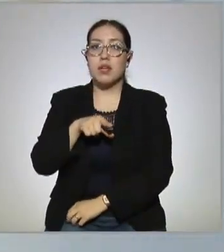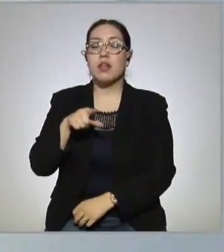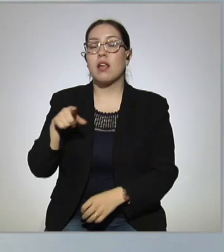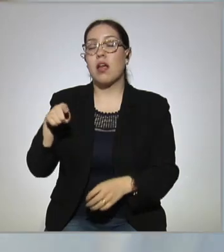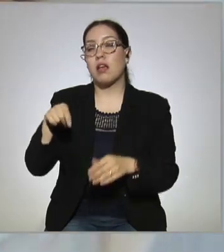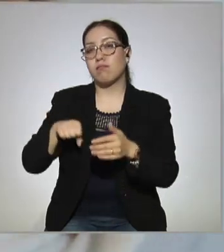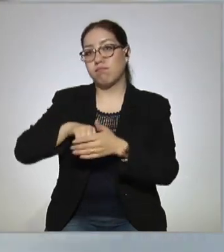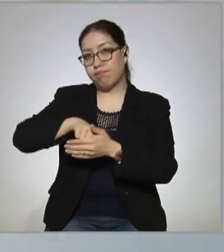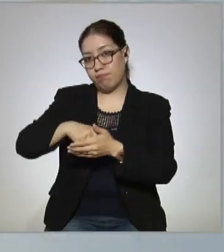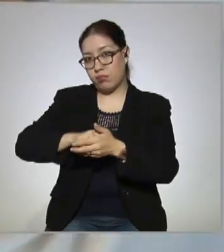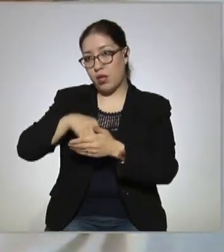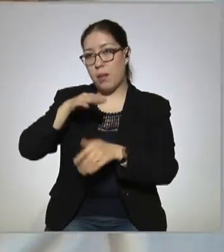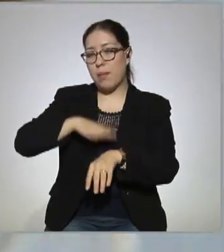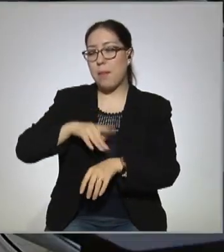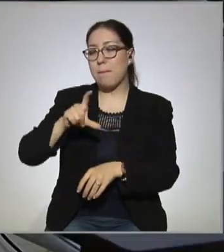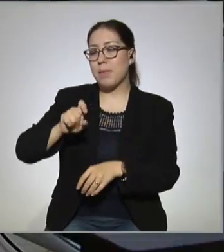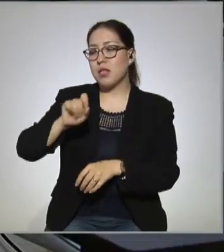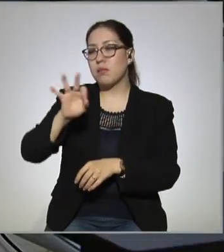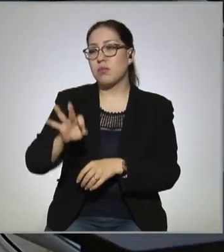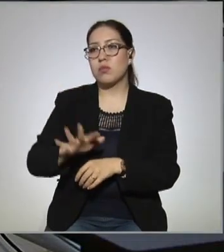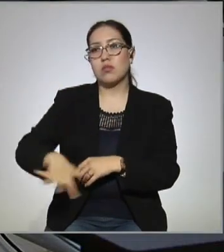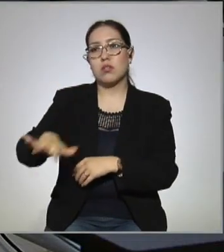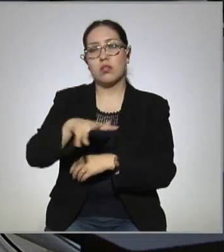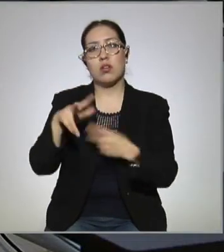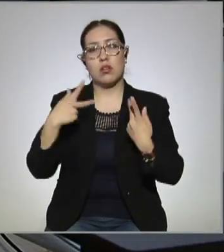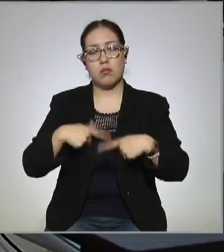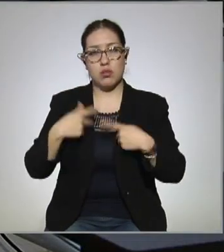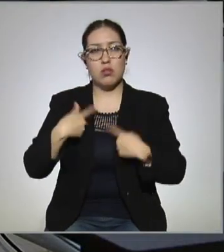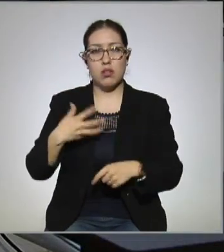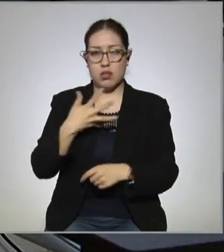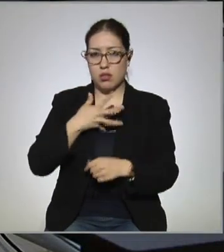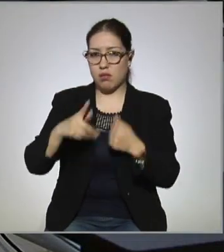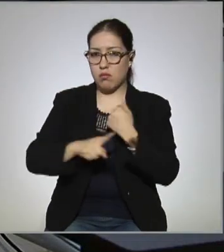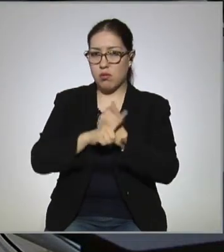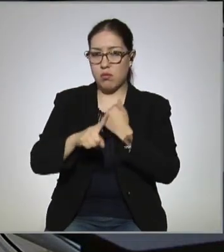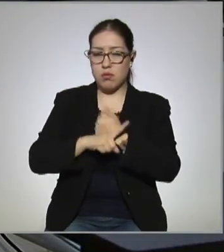las pacientes o de las personas tendrán algún problema con el manguito